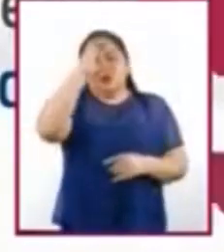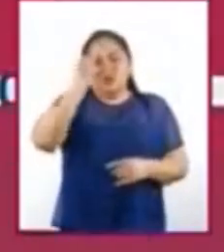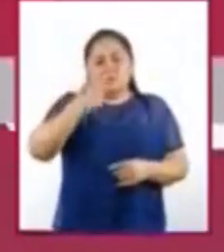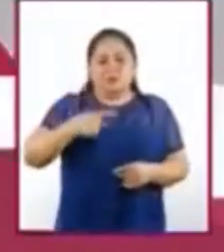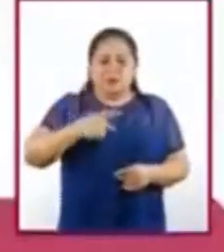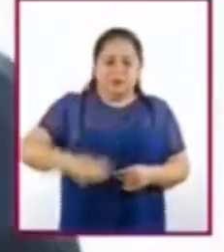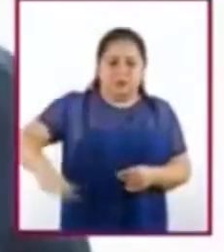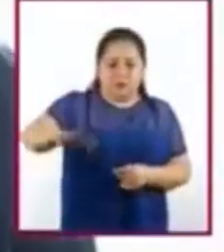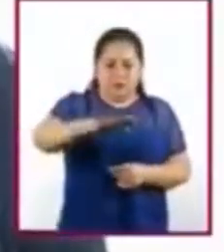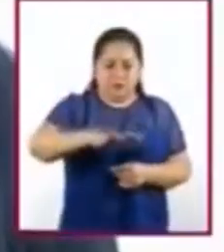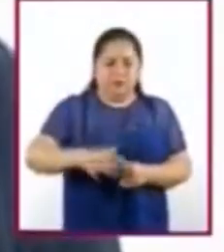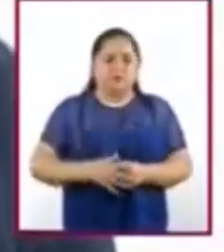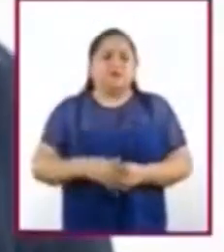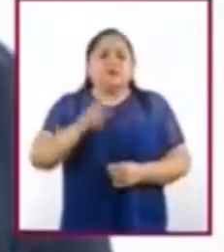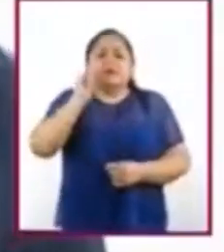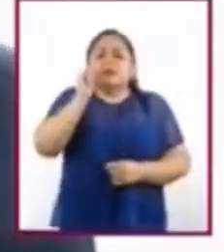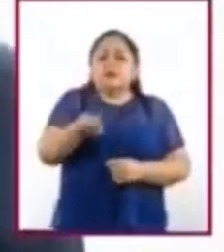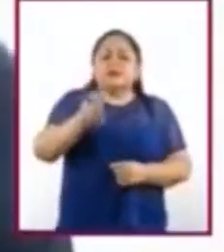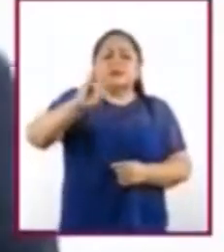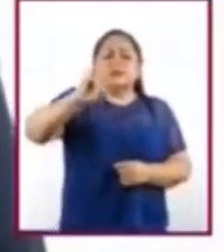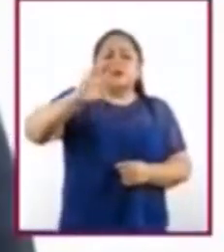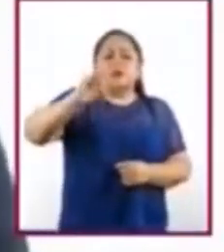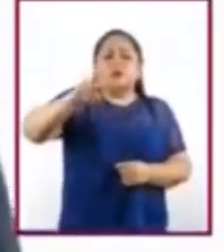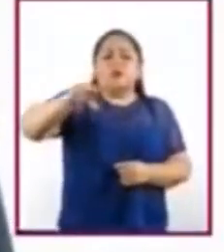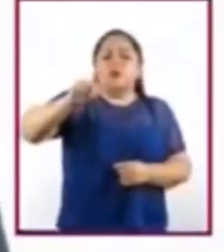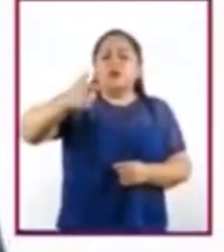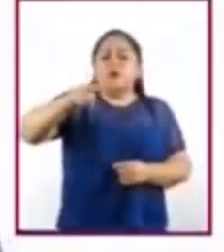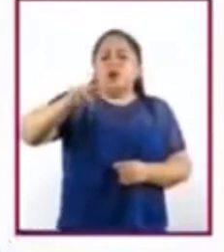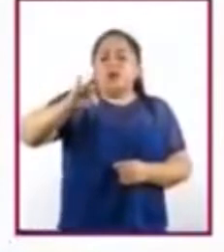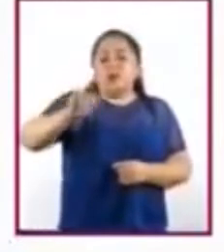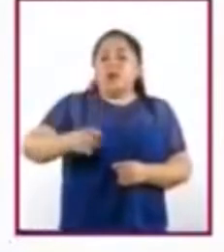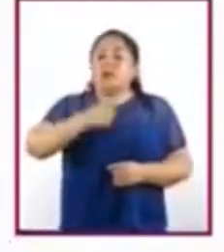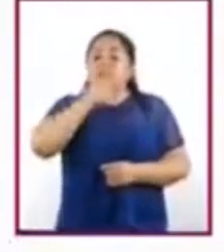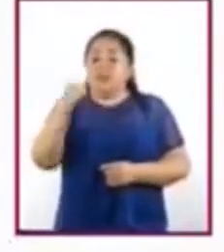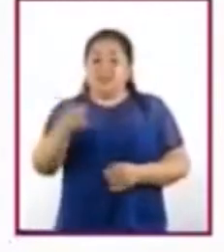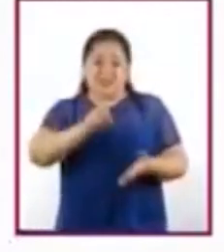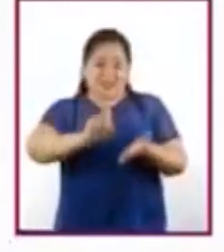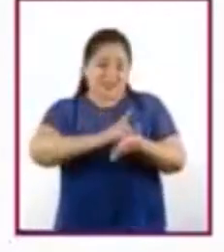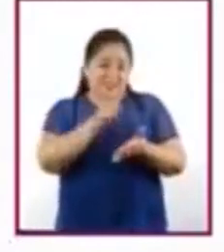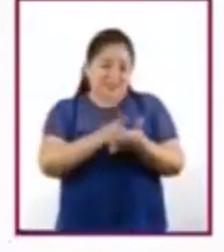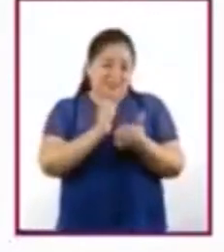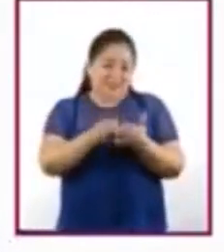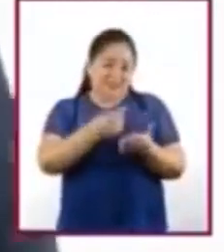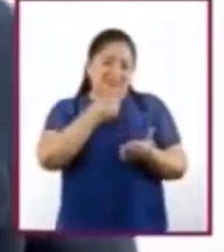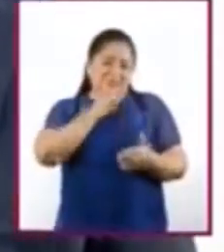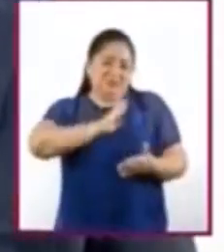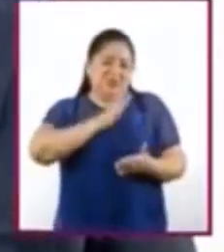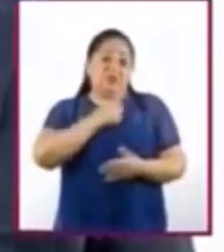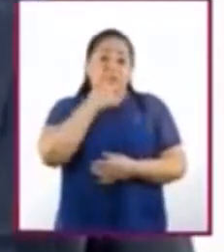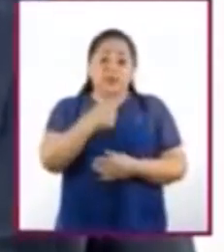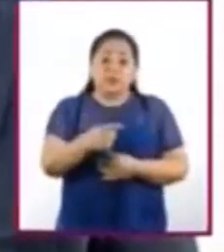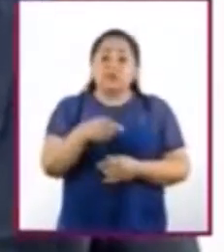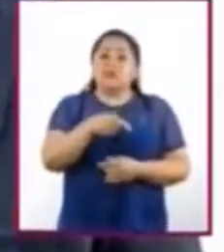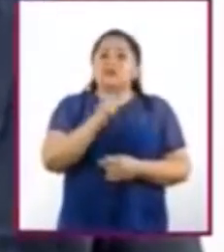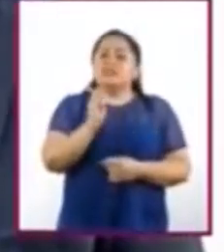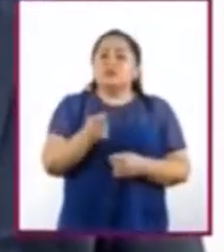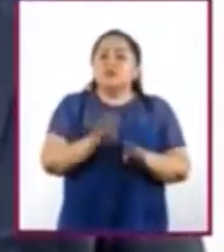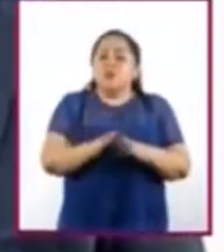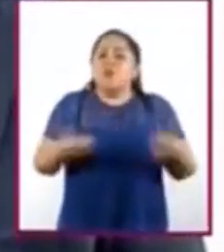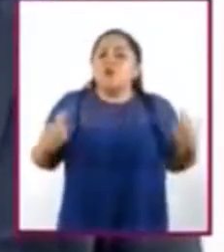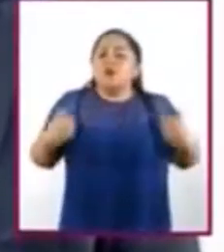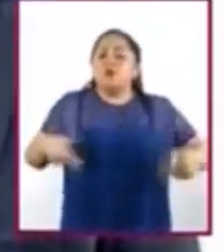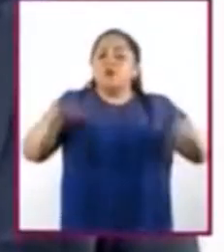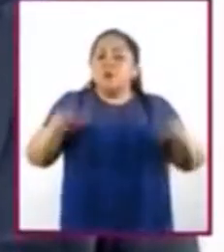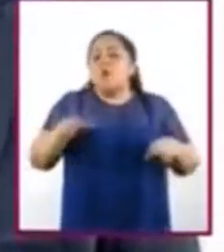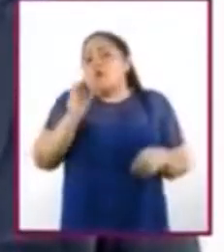sociedad. ¿Qué es la iconografía? Según el Diccionario de la Lengua Española, la iconografía es la representación